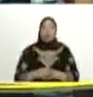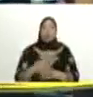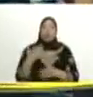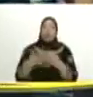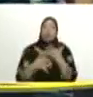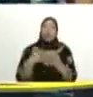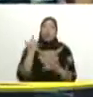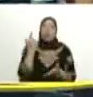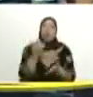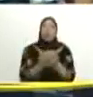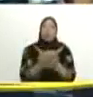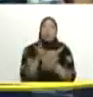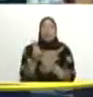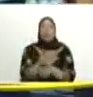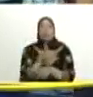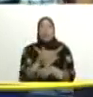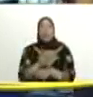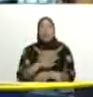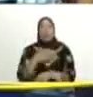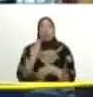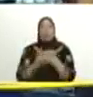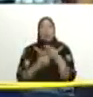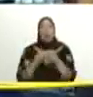todo lo que podamos utilizar para poder